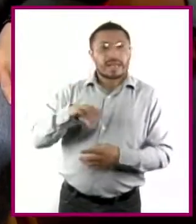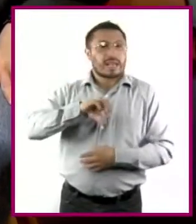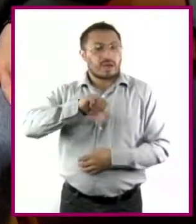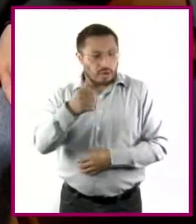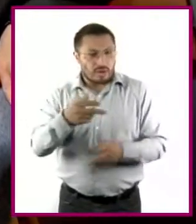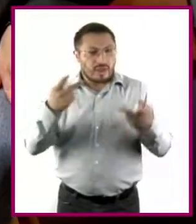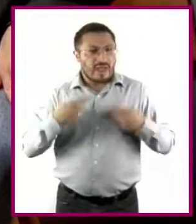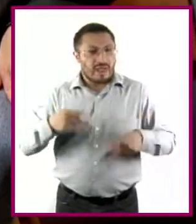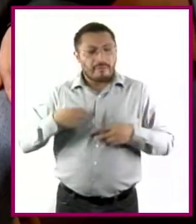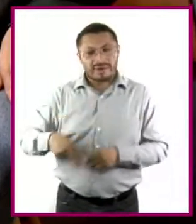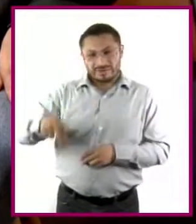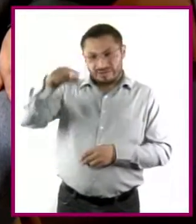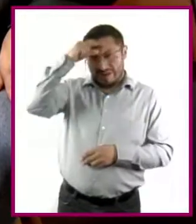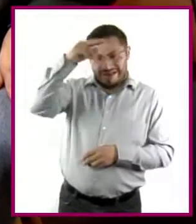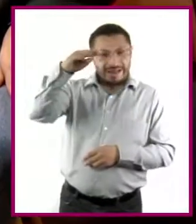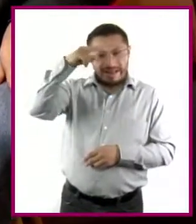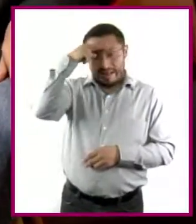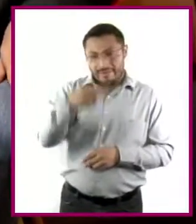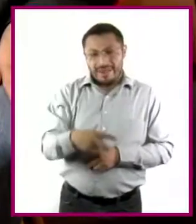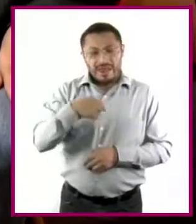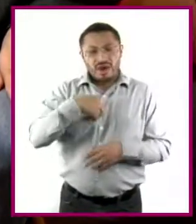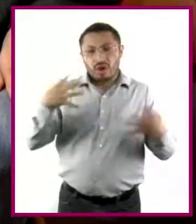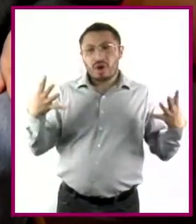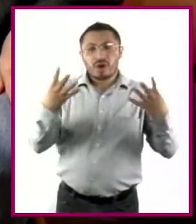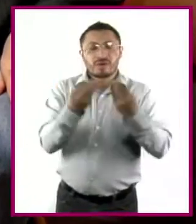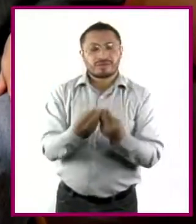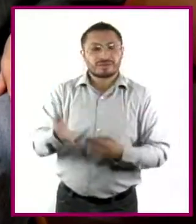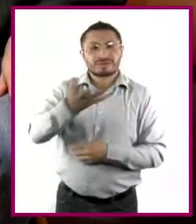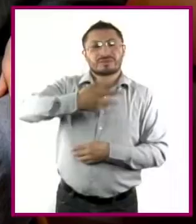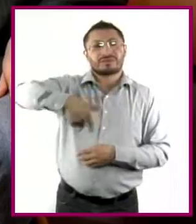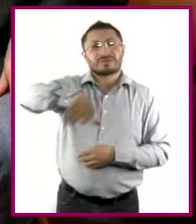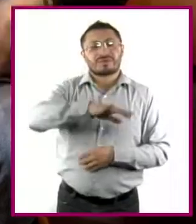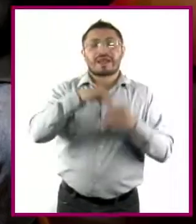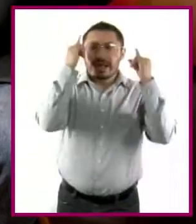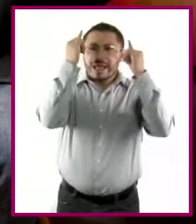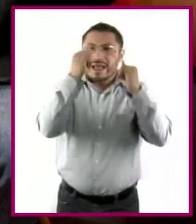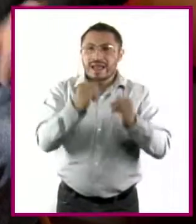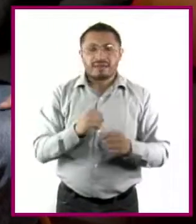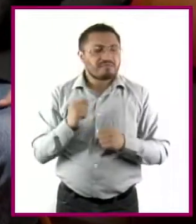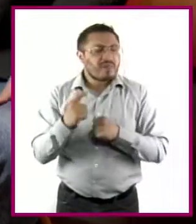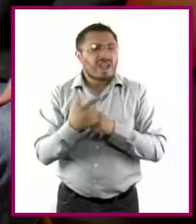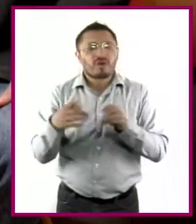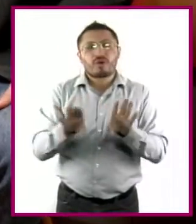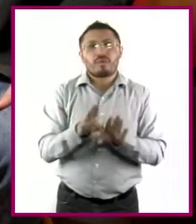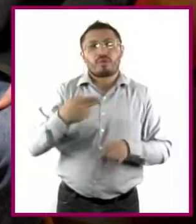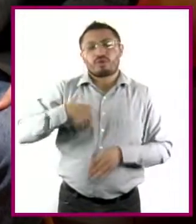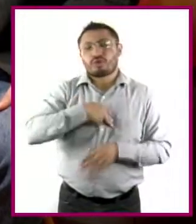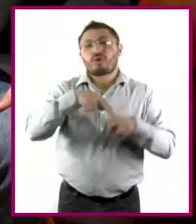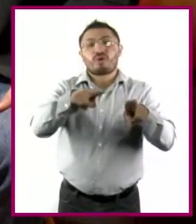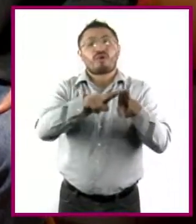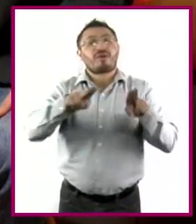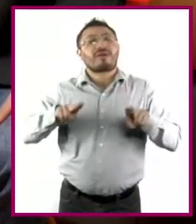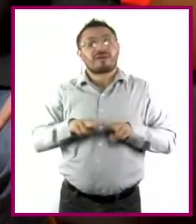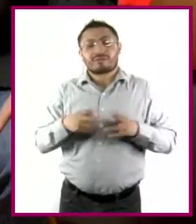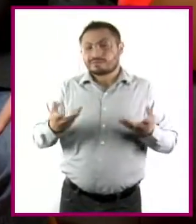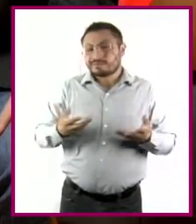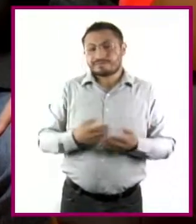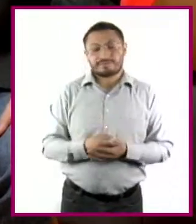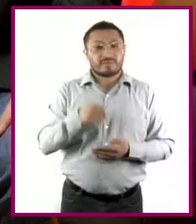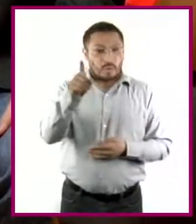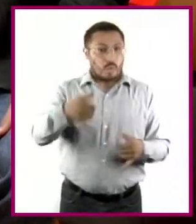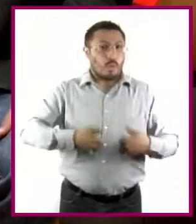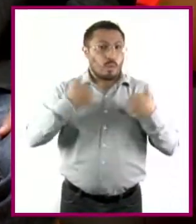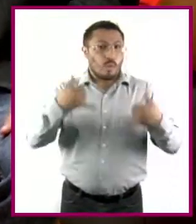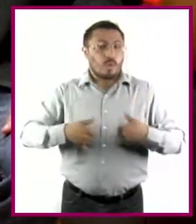grandes pensadores mexicanos estaba en la búsqueda de una identidad que pudiera darnos un rostro como nación. Vaya, qué joven era